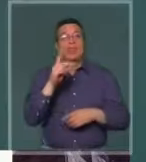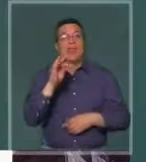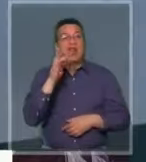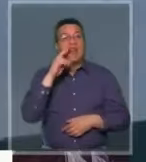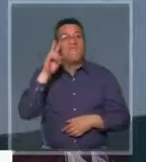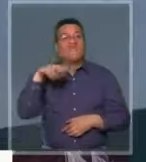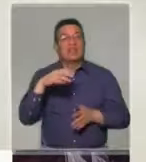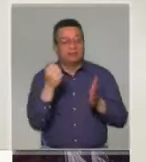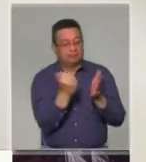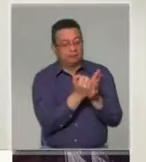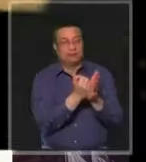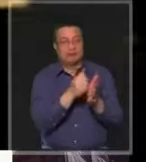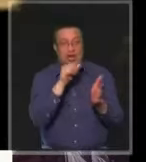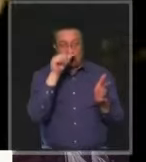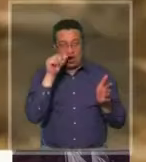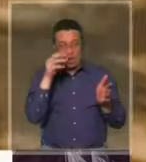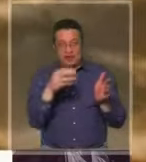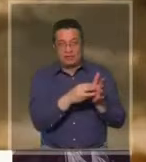cocaína